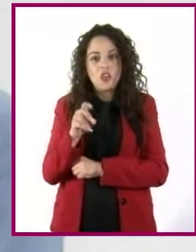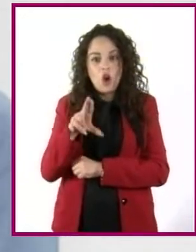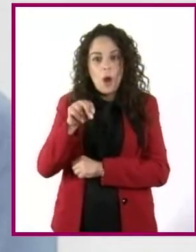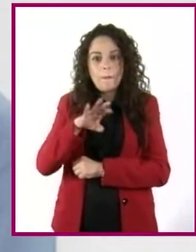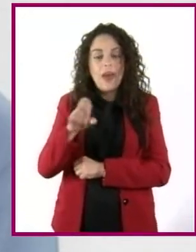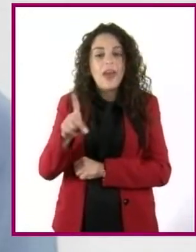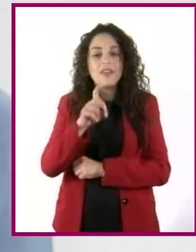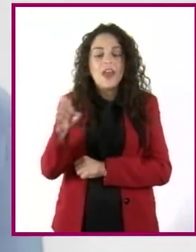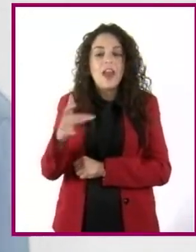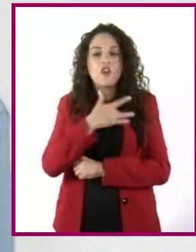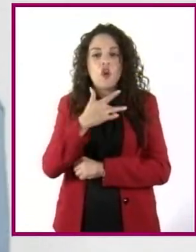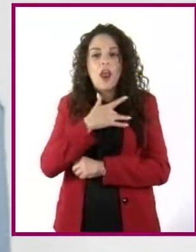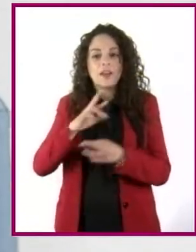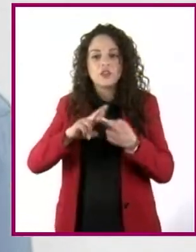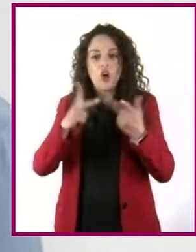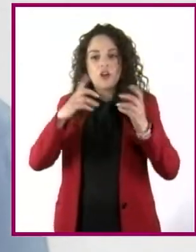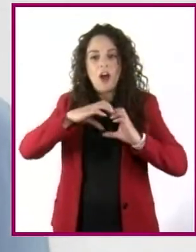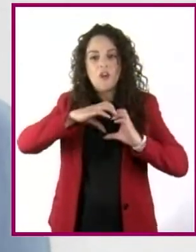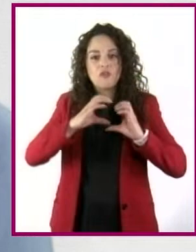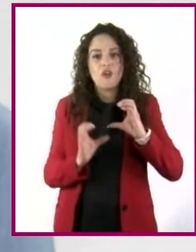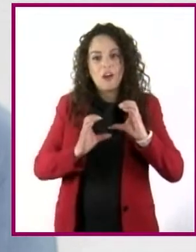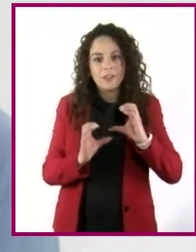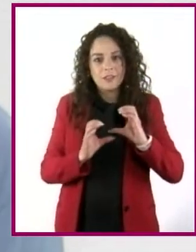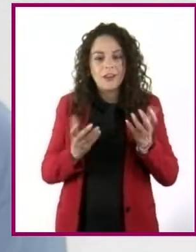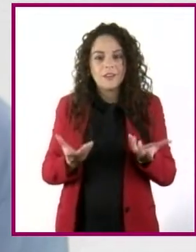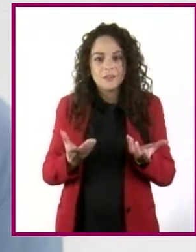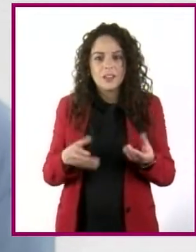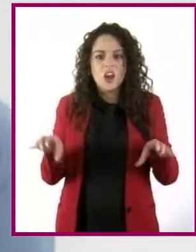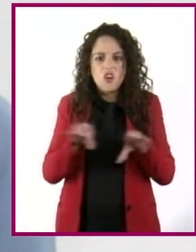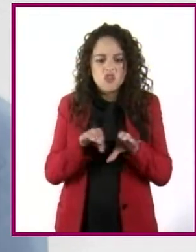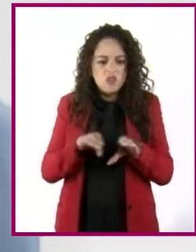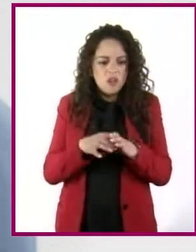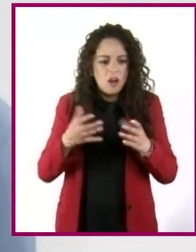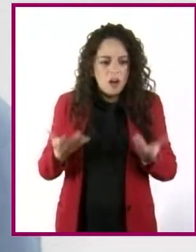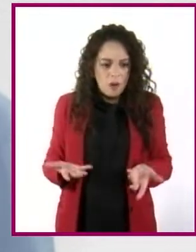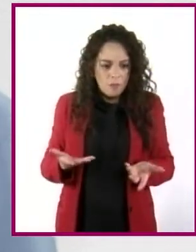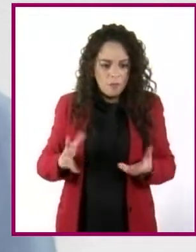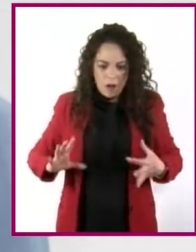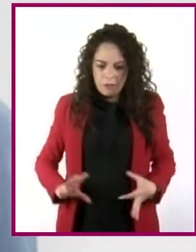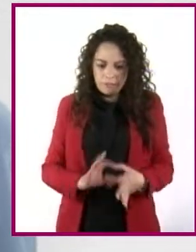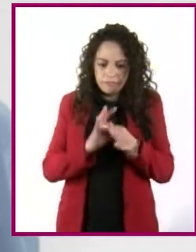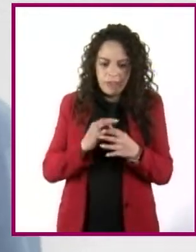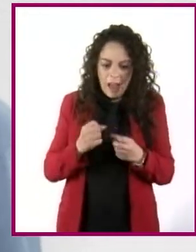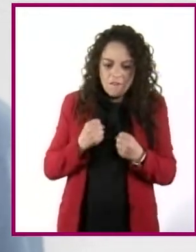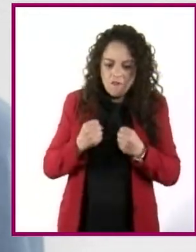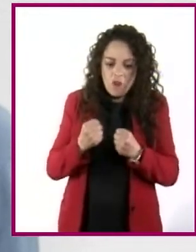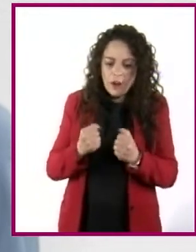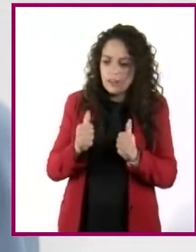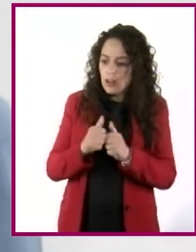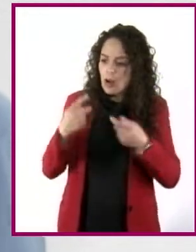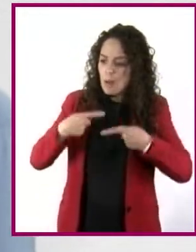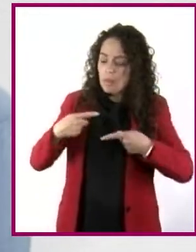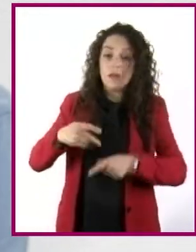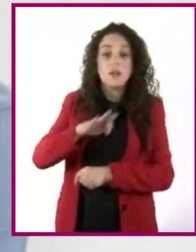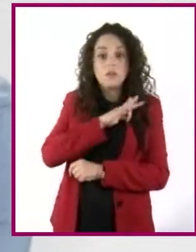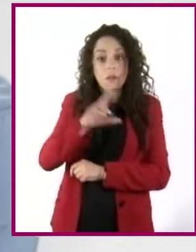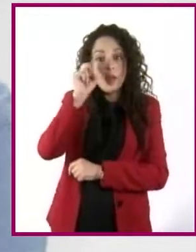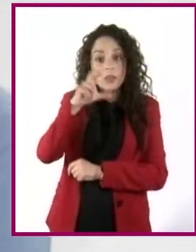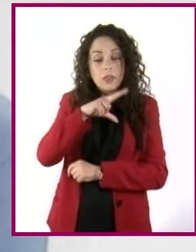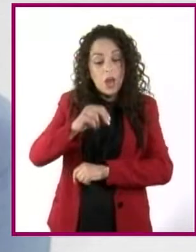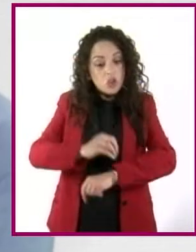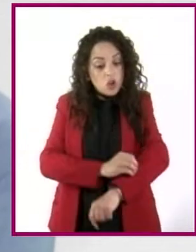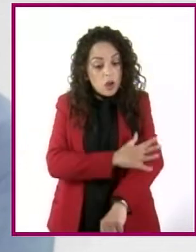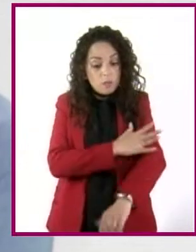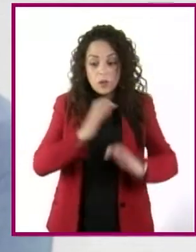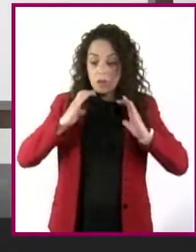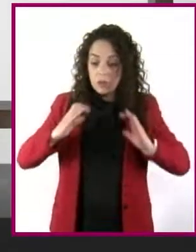qué no tratamos de entender un poquito más cómo se construyen vínculos afectivos tan fuertes hasta el punto de dañarnos física y emocionalmente una